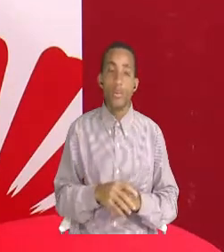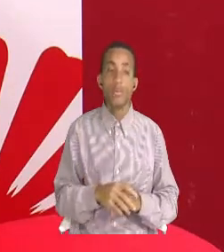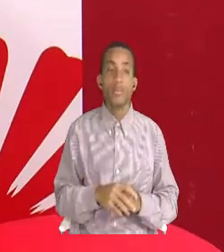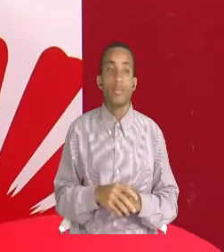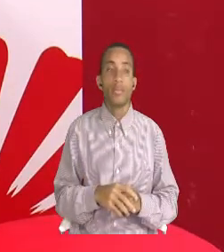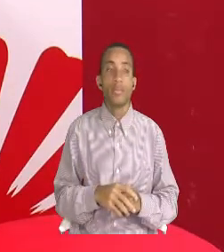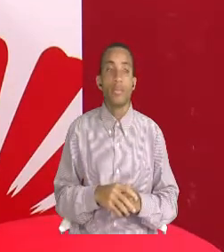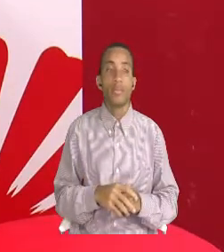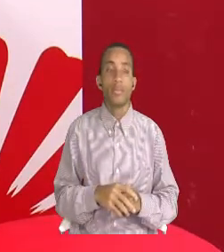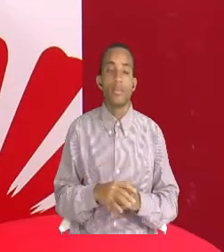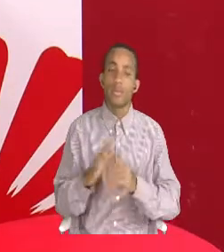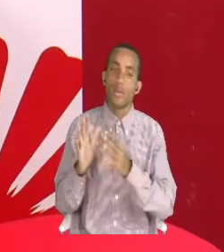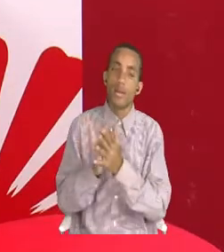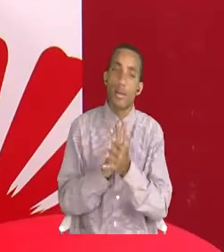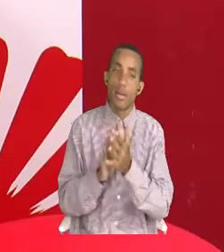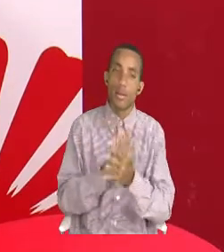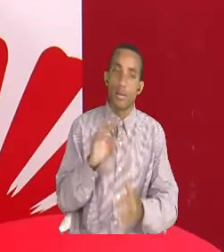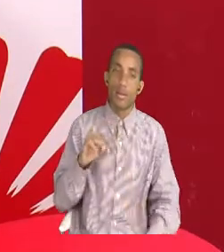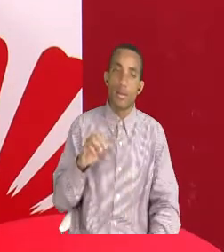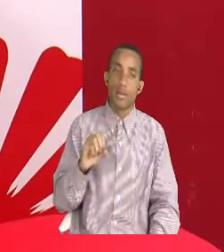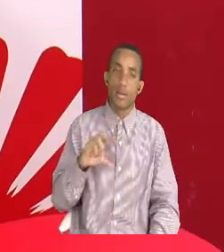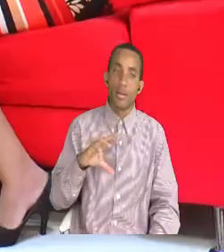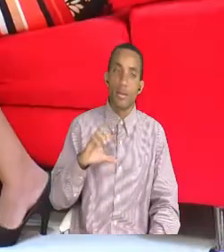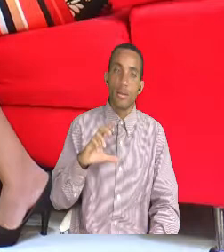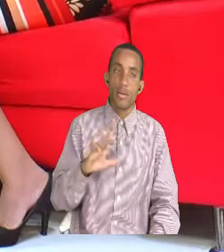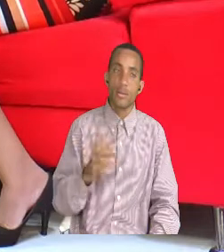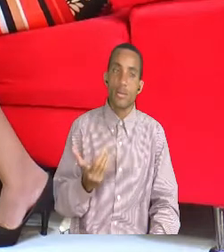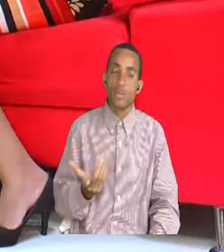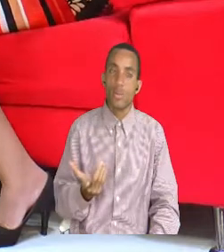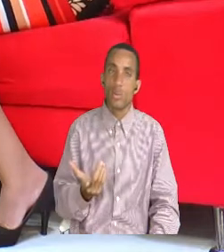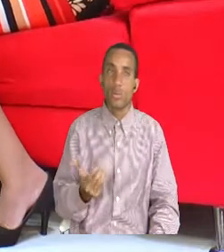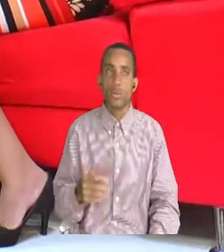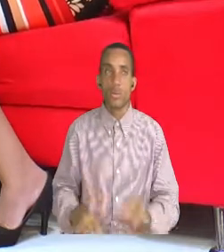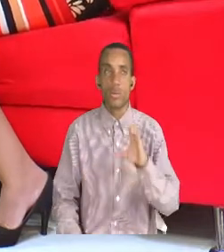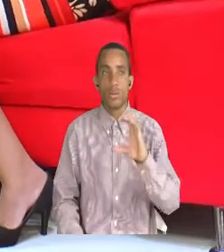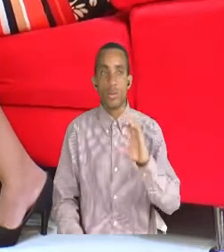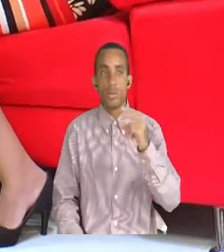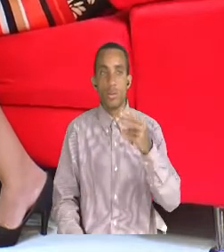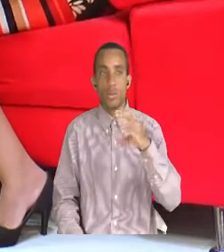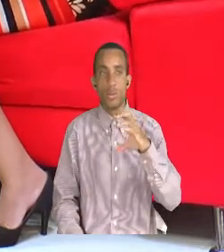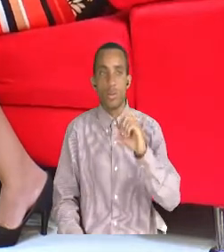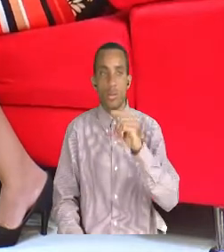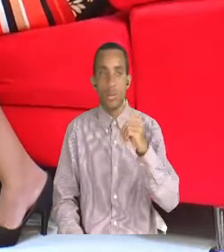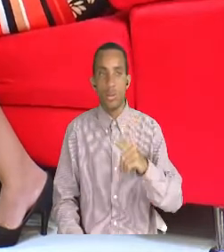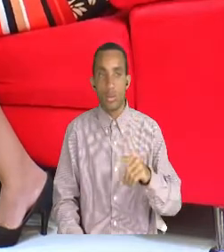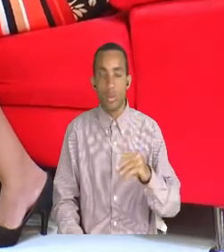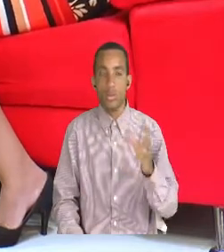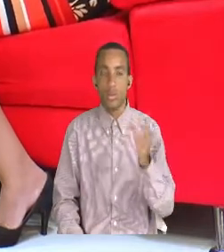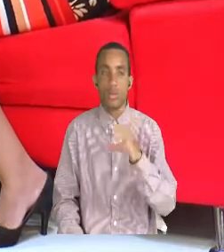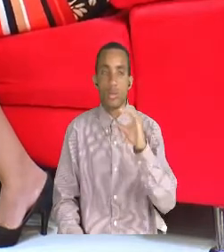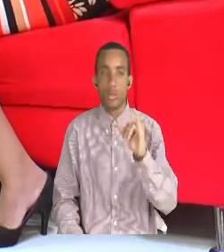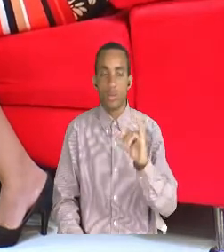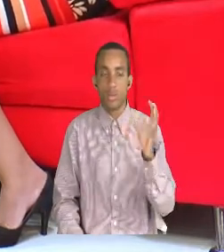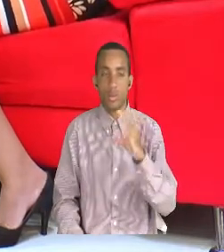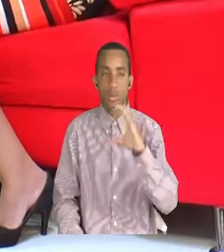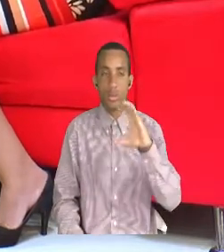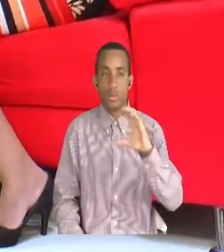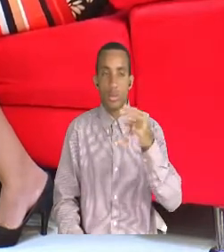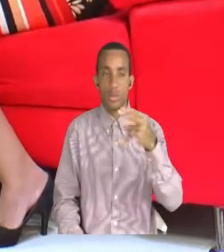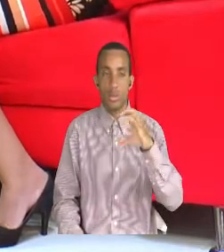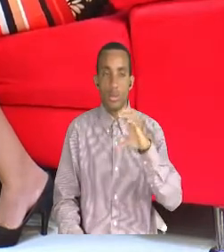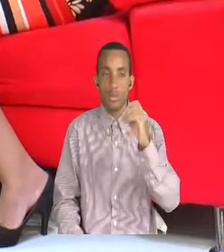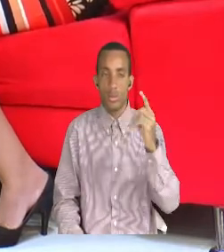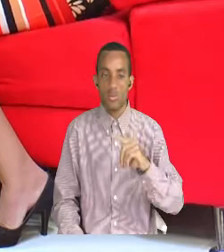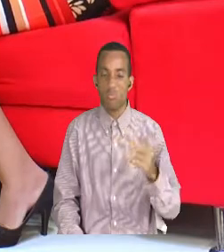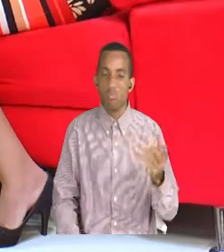Marce, cuéntanos un poco acerca de qué se viene para chicas y chicos. Tenemos promociones, ¿qué hay para ofrecerle en el mes de mayo a toda